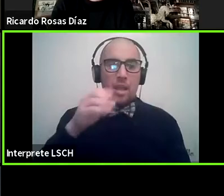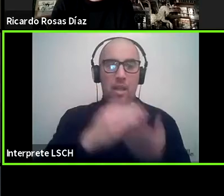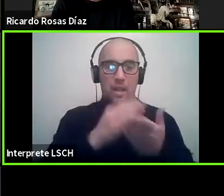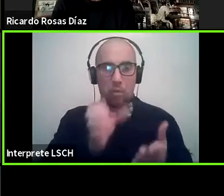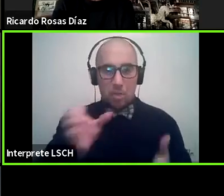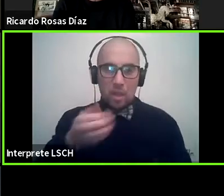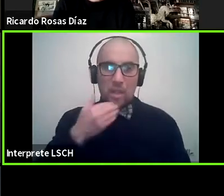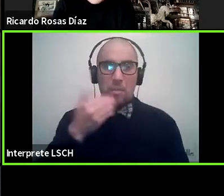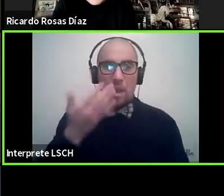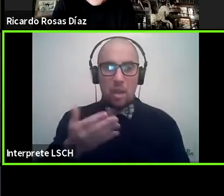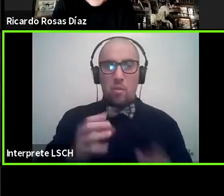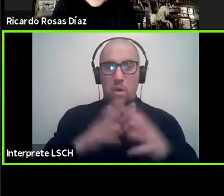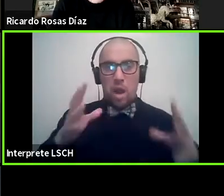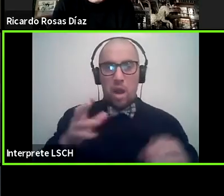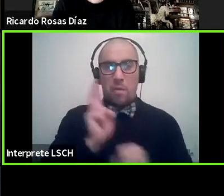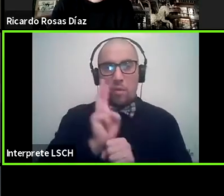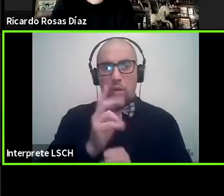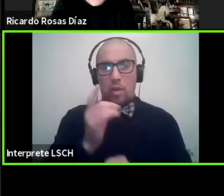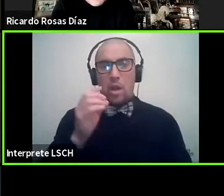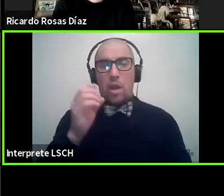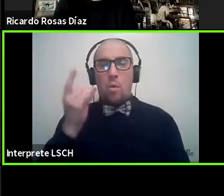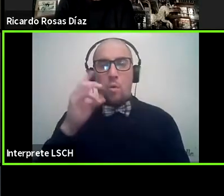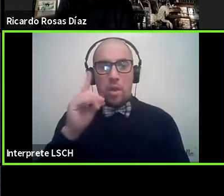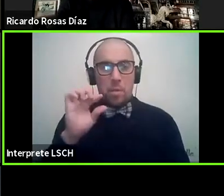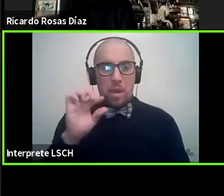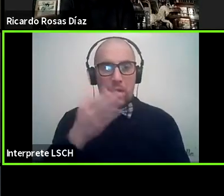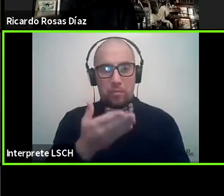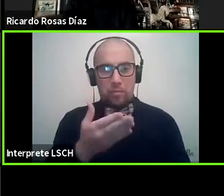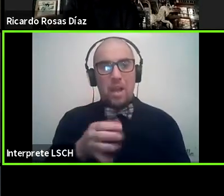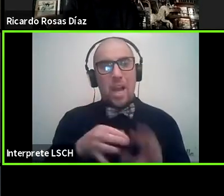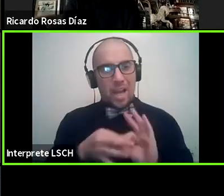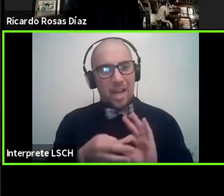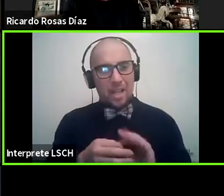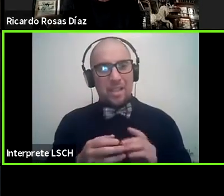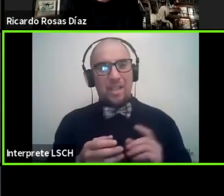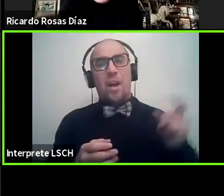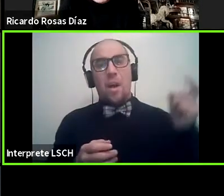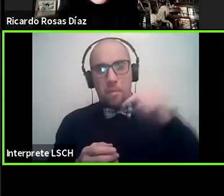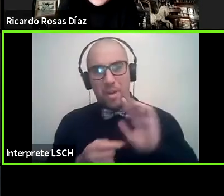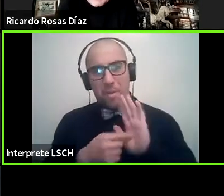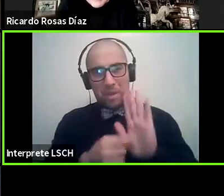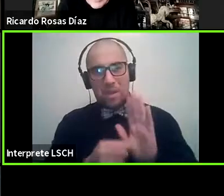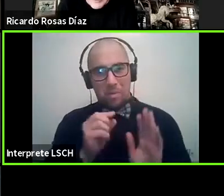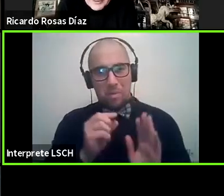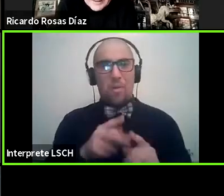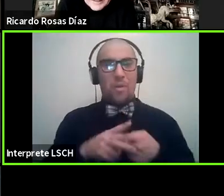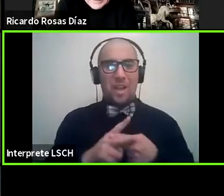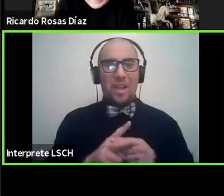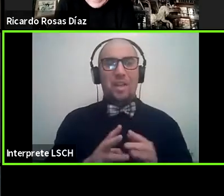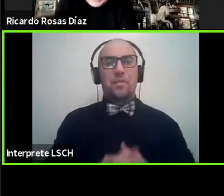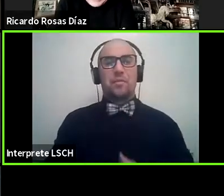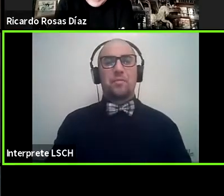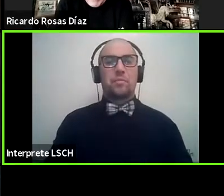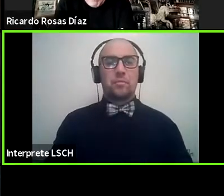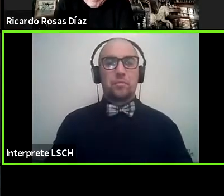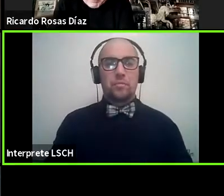gran académica de la Universidad Diego Portales. Muchas gracias, Francisca, por acceder a hacer una presentación más técnica de la aplicación.